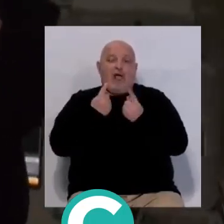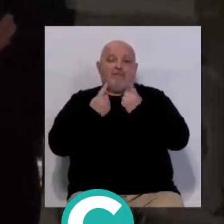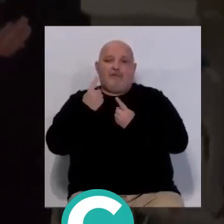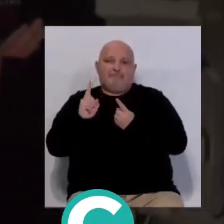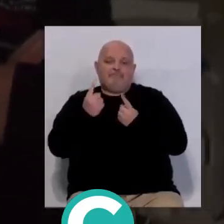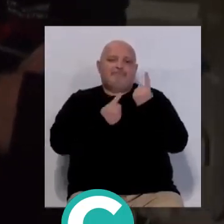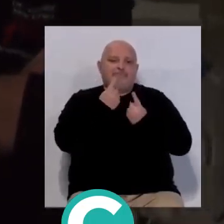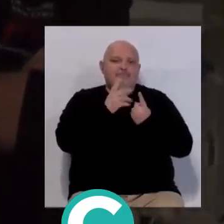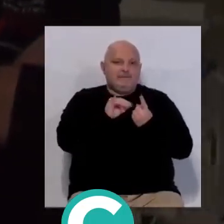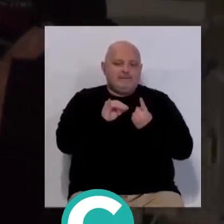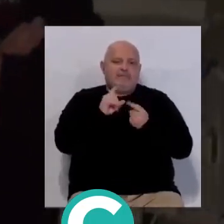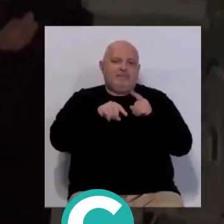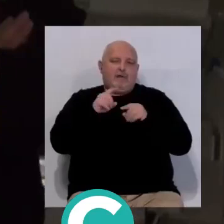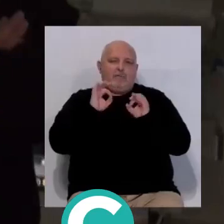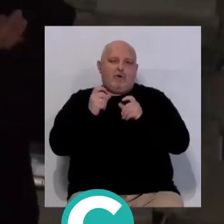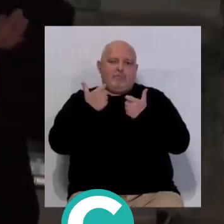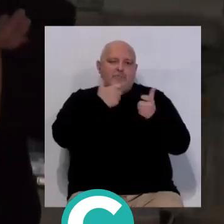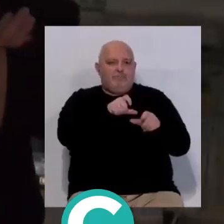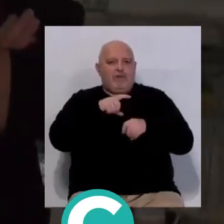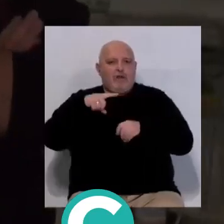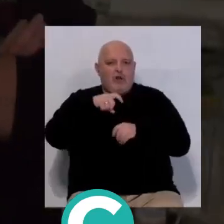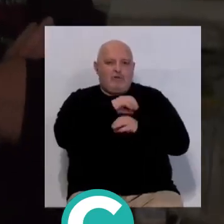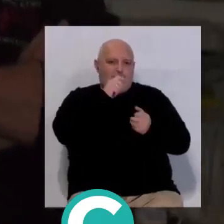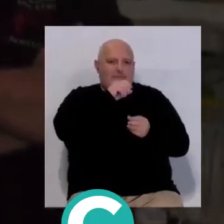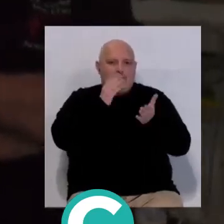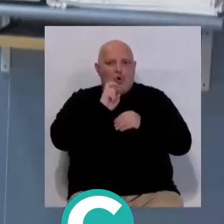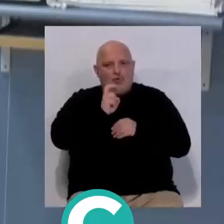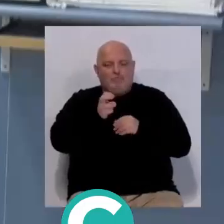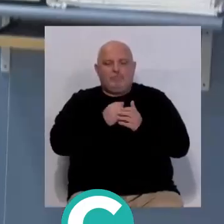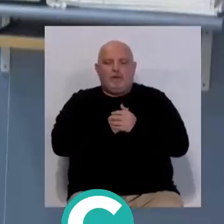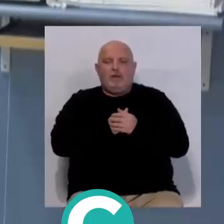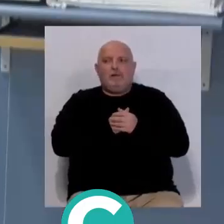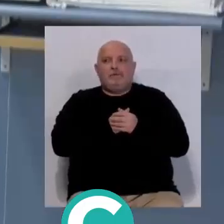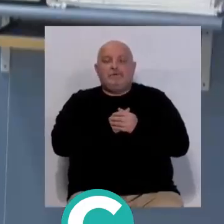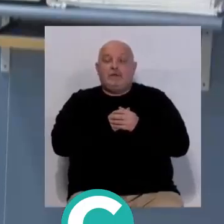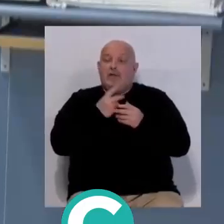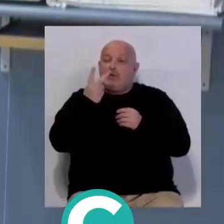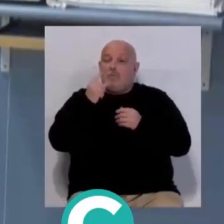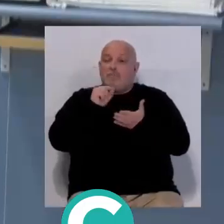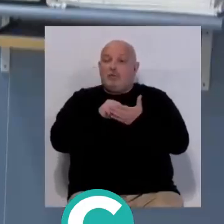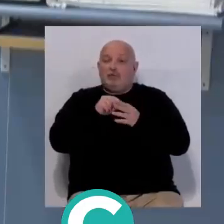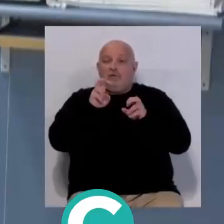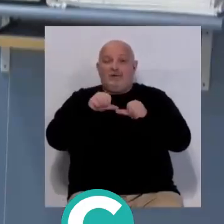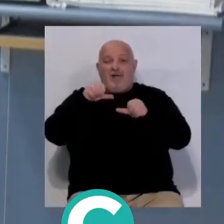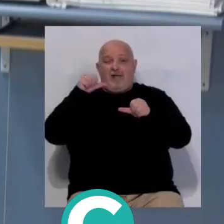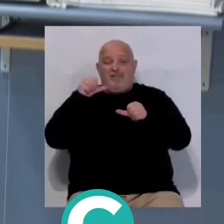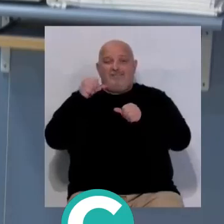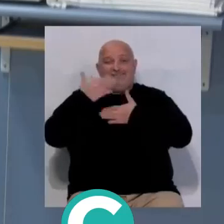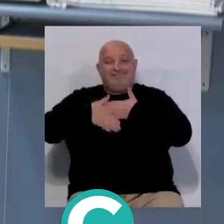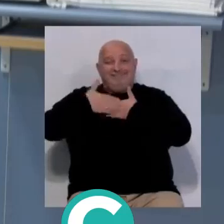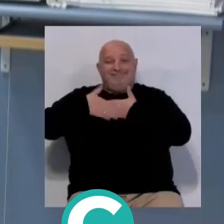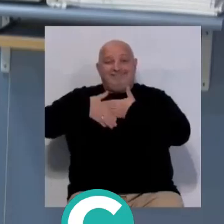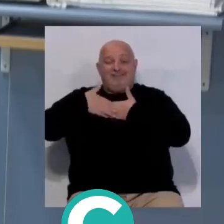que no, hay veces que requiere de un tratamiento oncológico, pero digamos que los dos grandes puntos de inflexión en